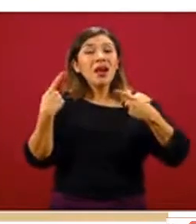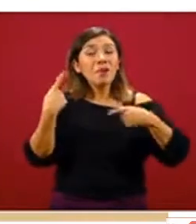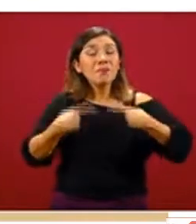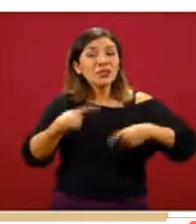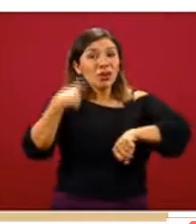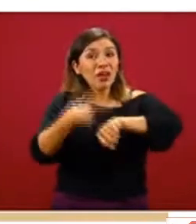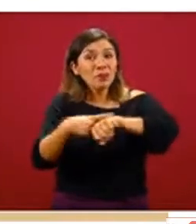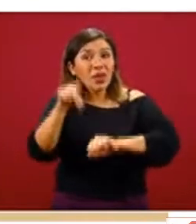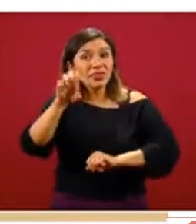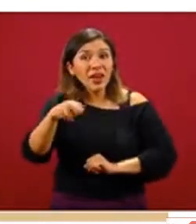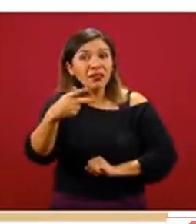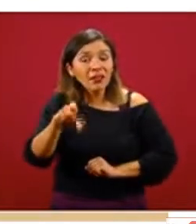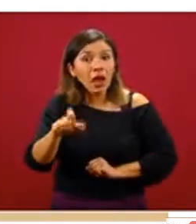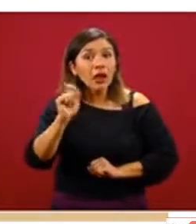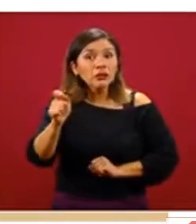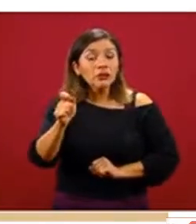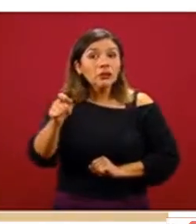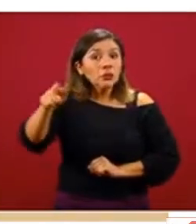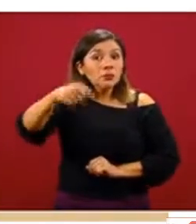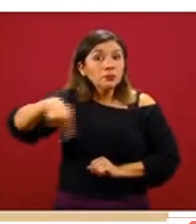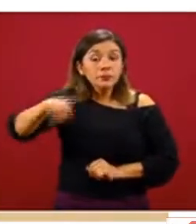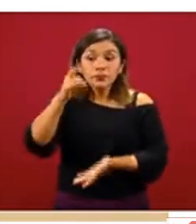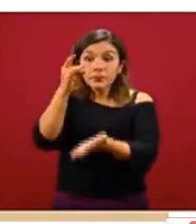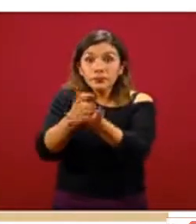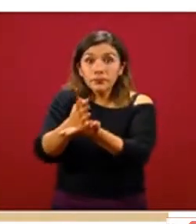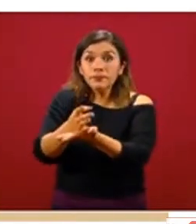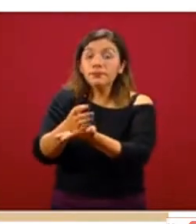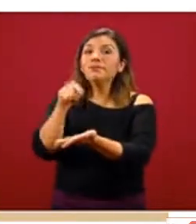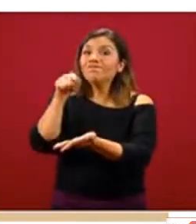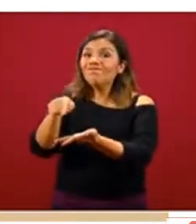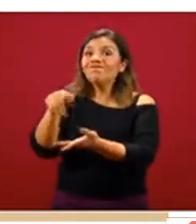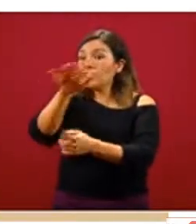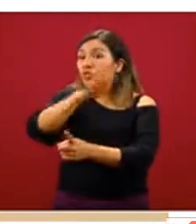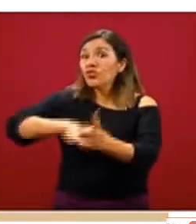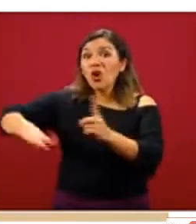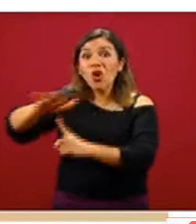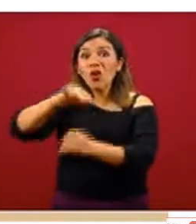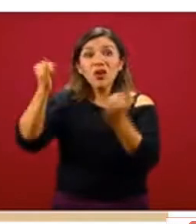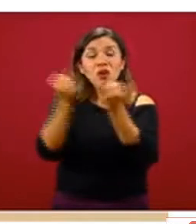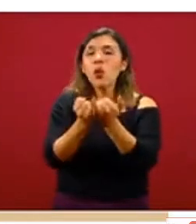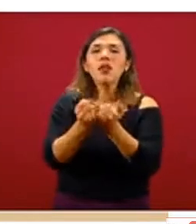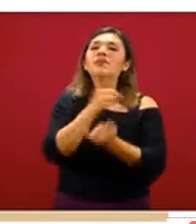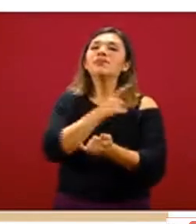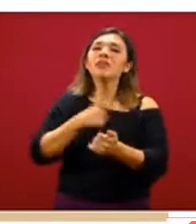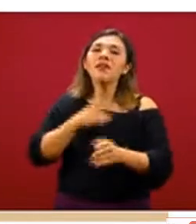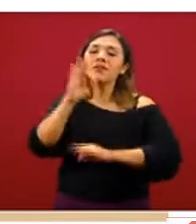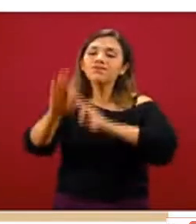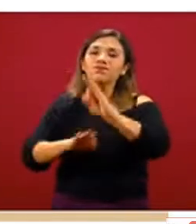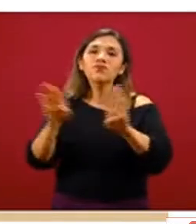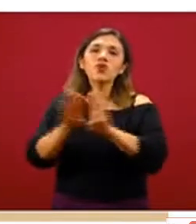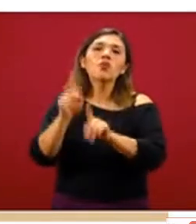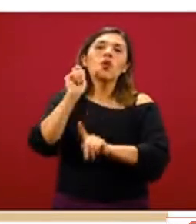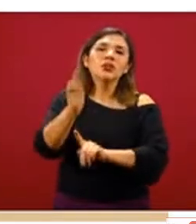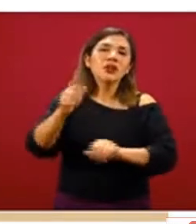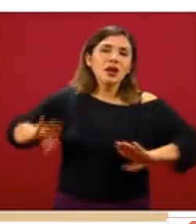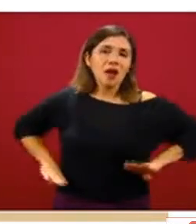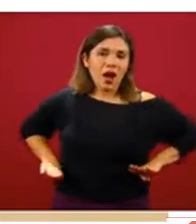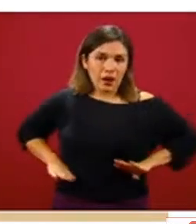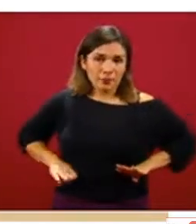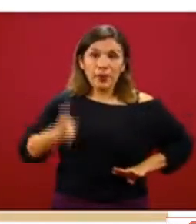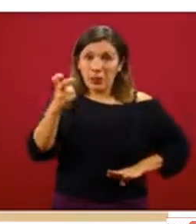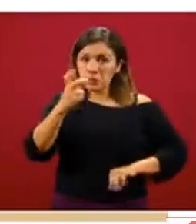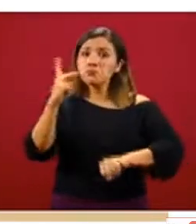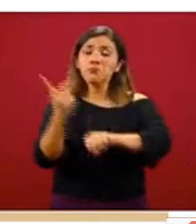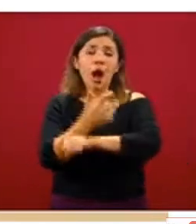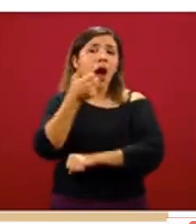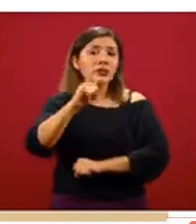dengue, posiblemente no es necesario identificar y diagnosticar a todos los pacientes, y hay que tratarlos tal y como son. Entonces, esto pasa y